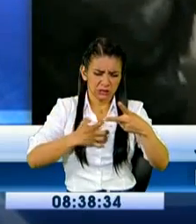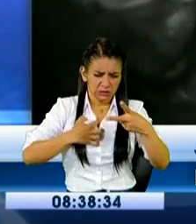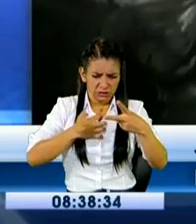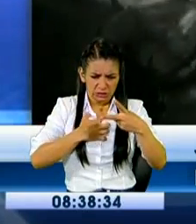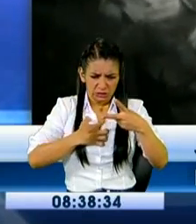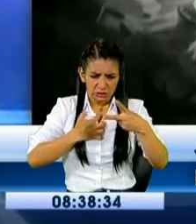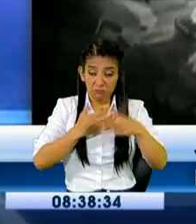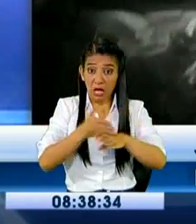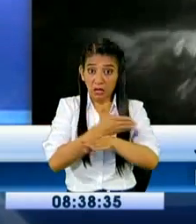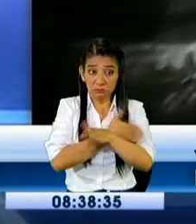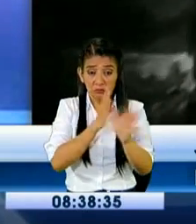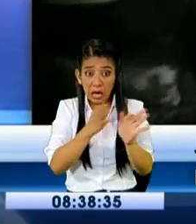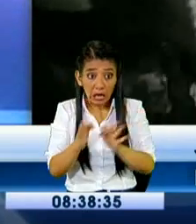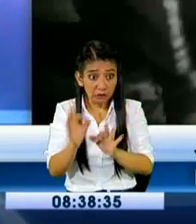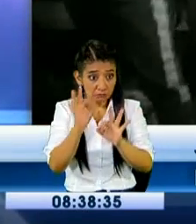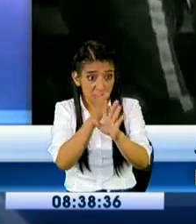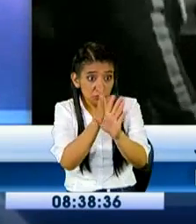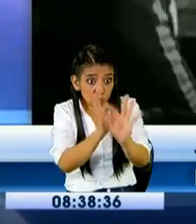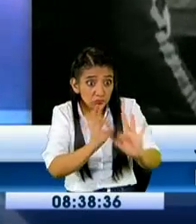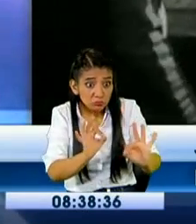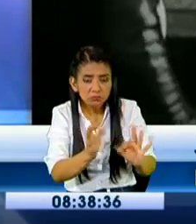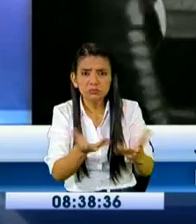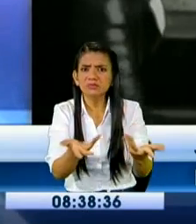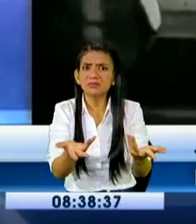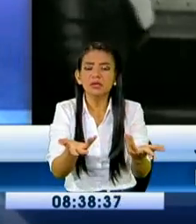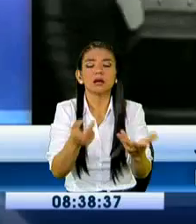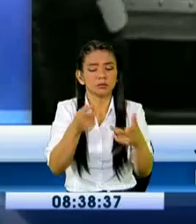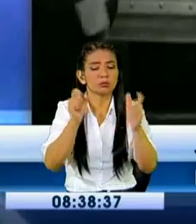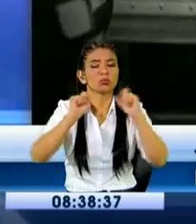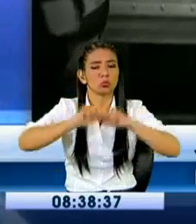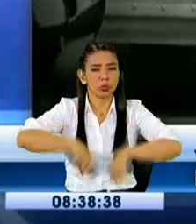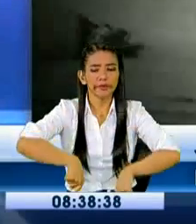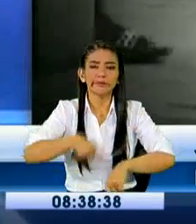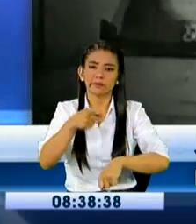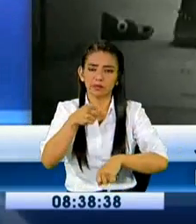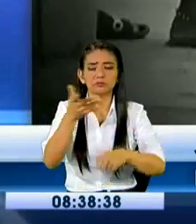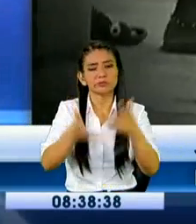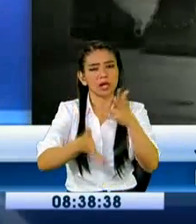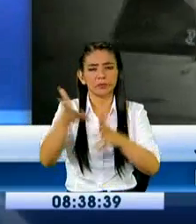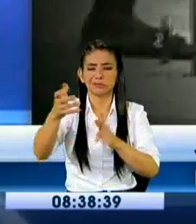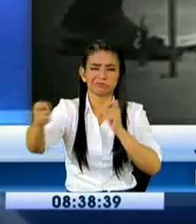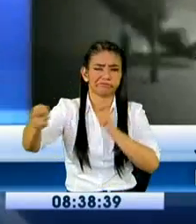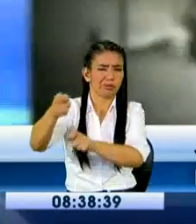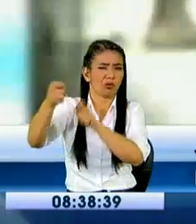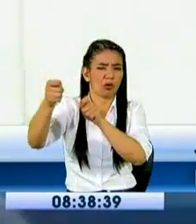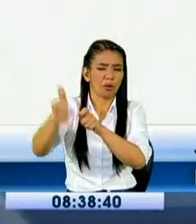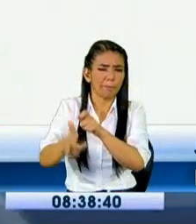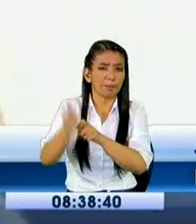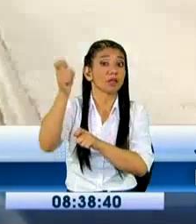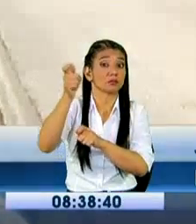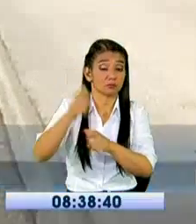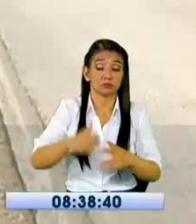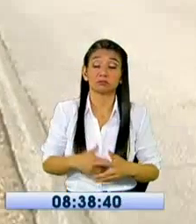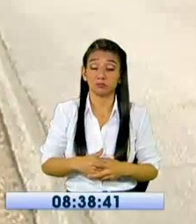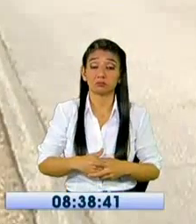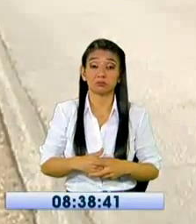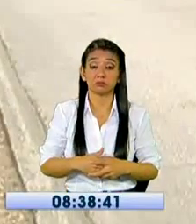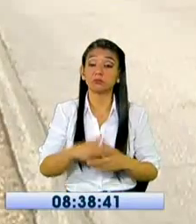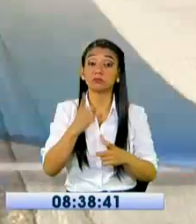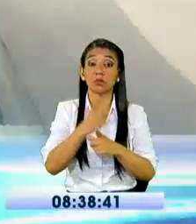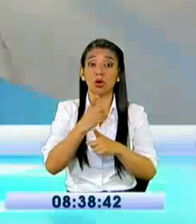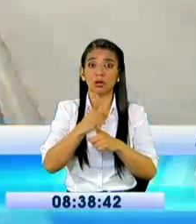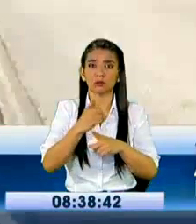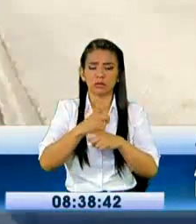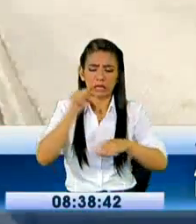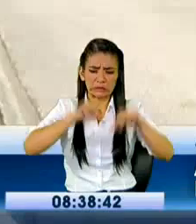se trata a tiempo, puede llegar a convertirse en una situación complicada. Y por ello la ciencia